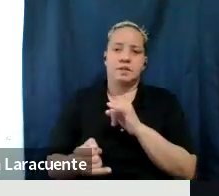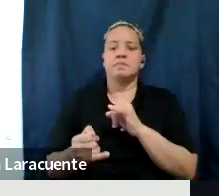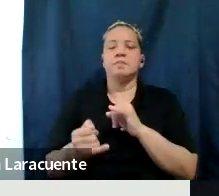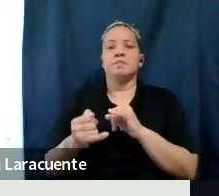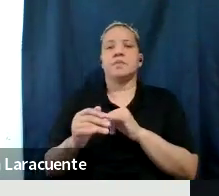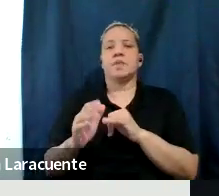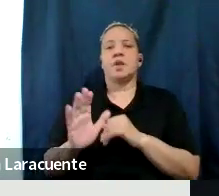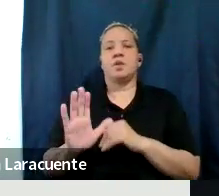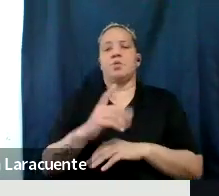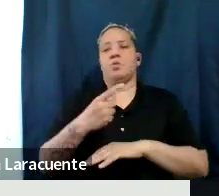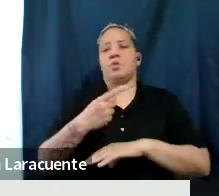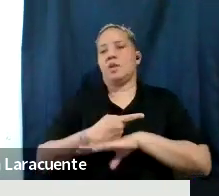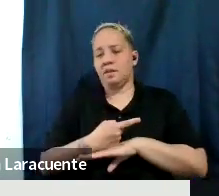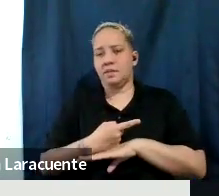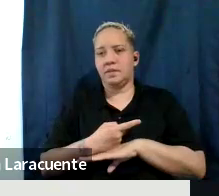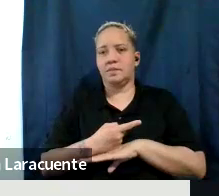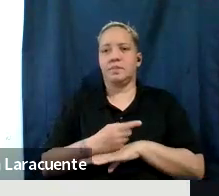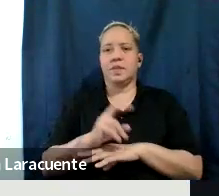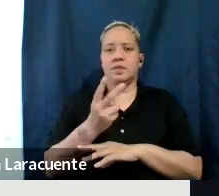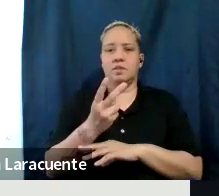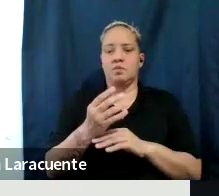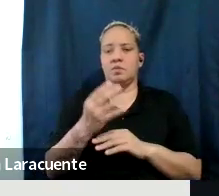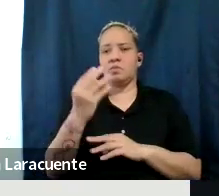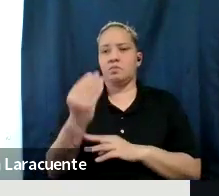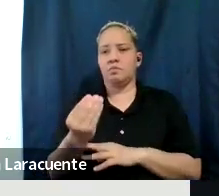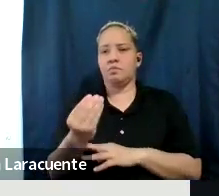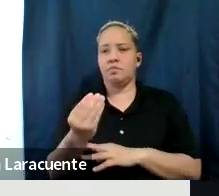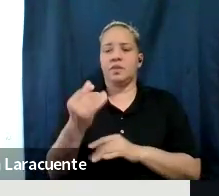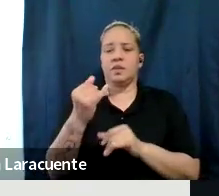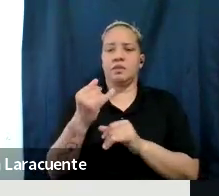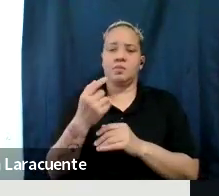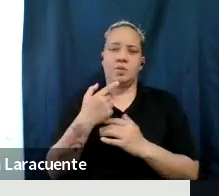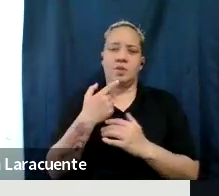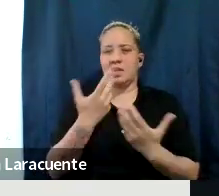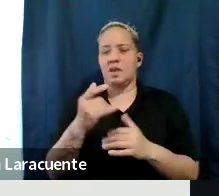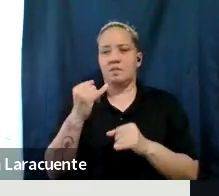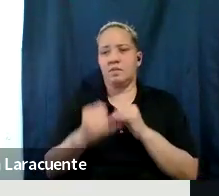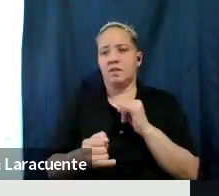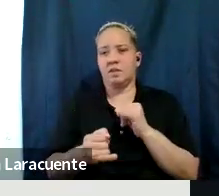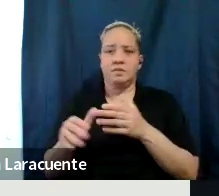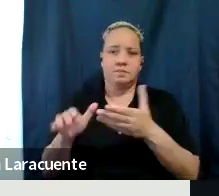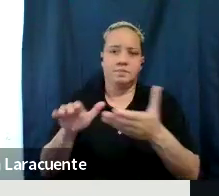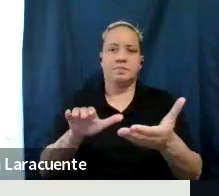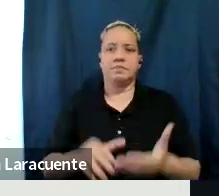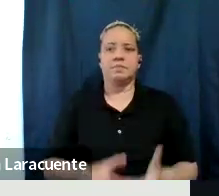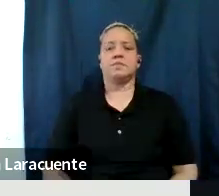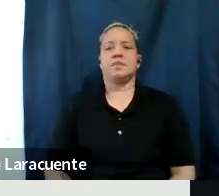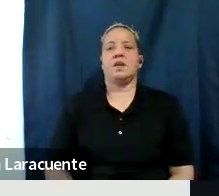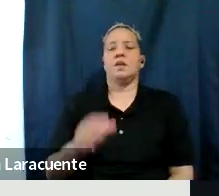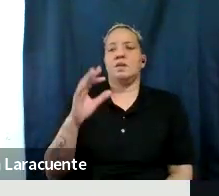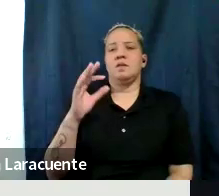segundo exilio en Puerto Rico hasta, como les digo, hasta el final de sus días, hasta su fallecimiento en